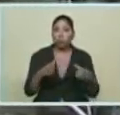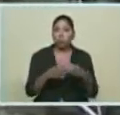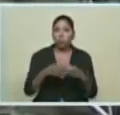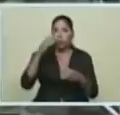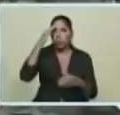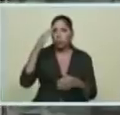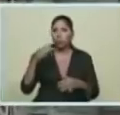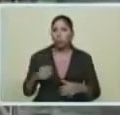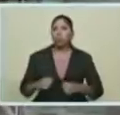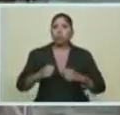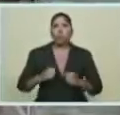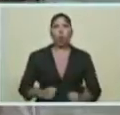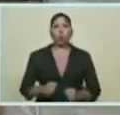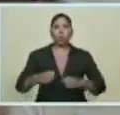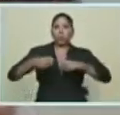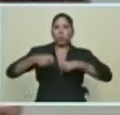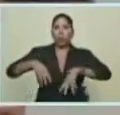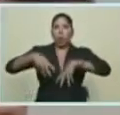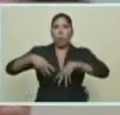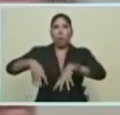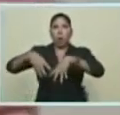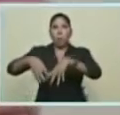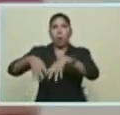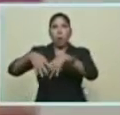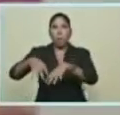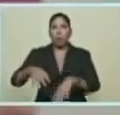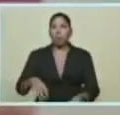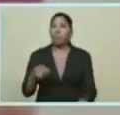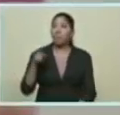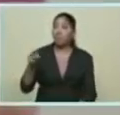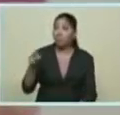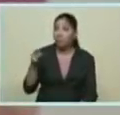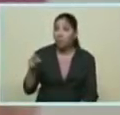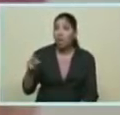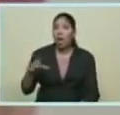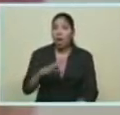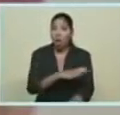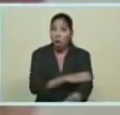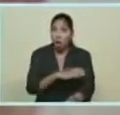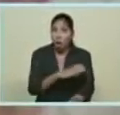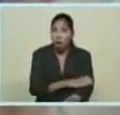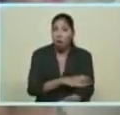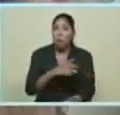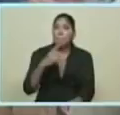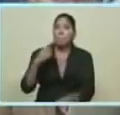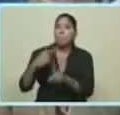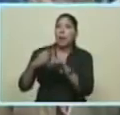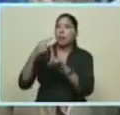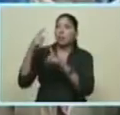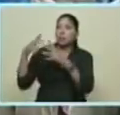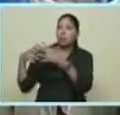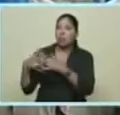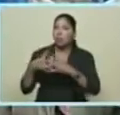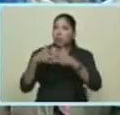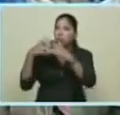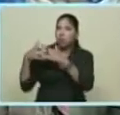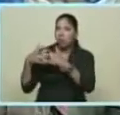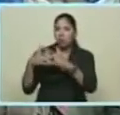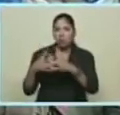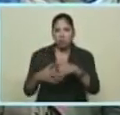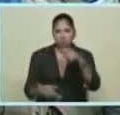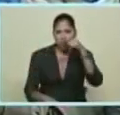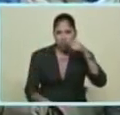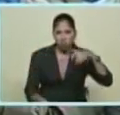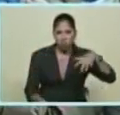espacio. Y ellos dijeron, la derecha y el imperialismo, el pueblo venezolano no va